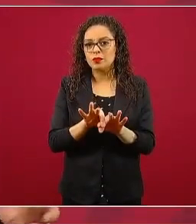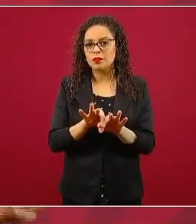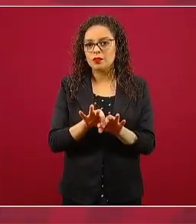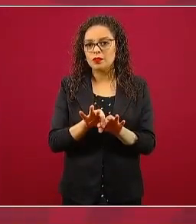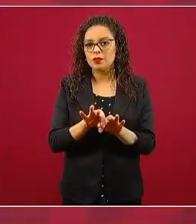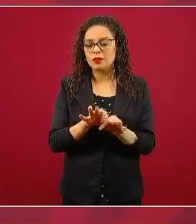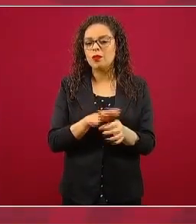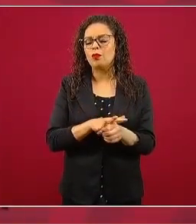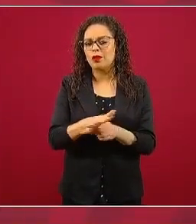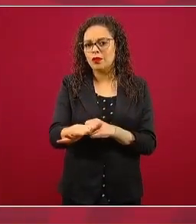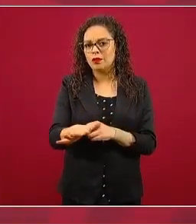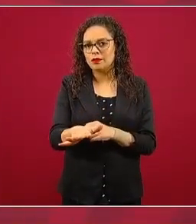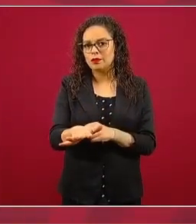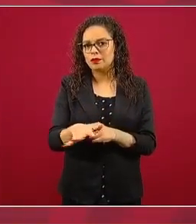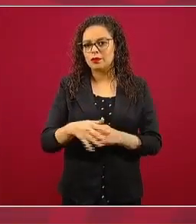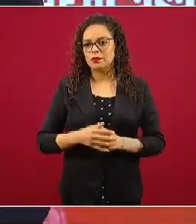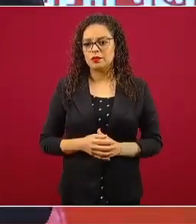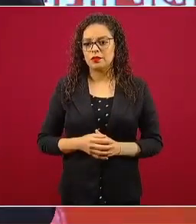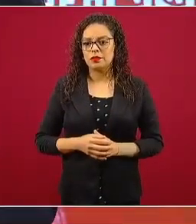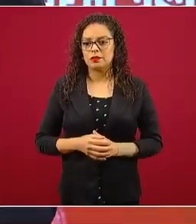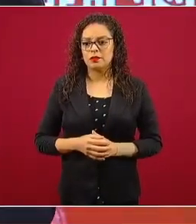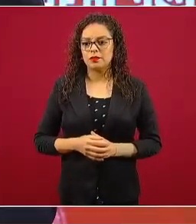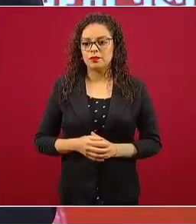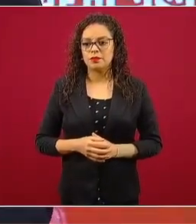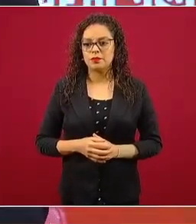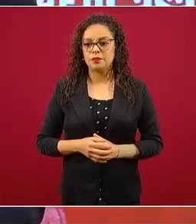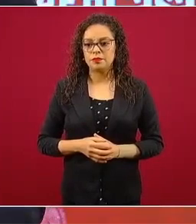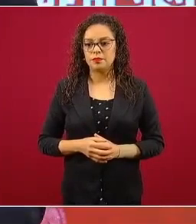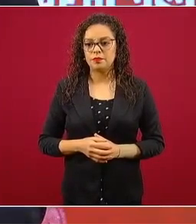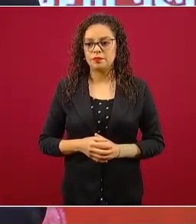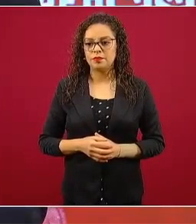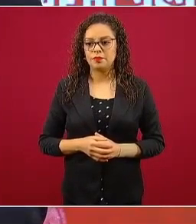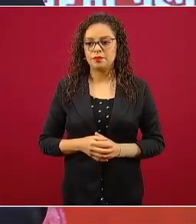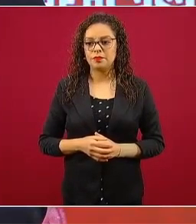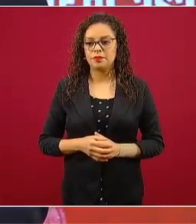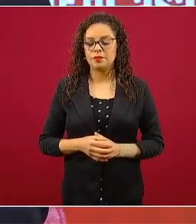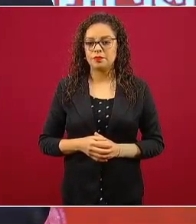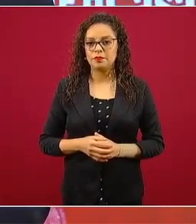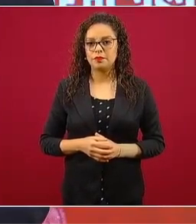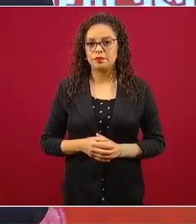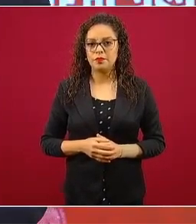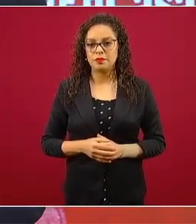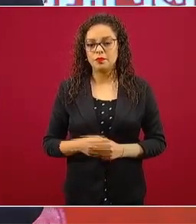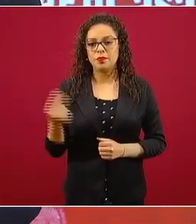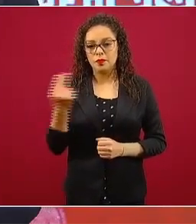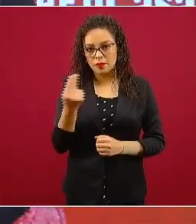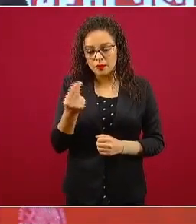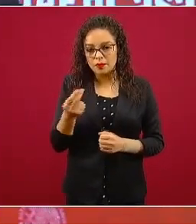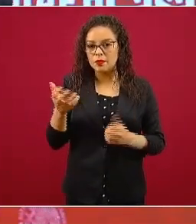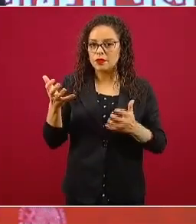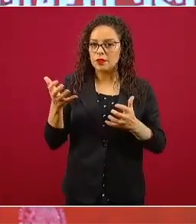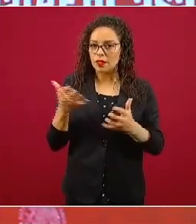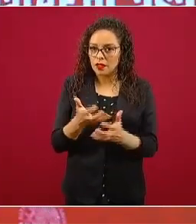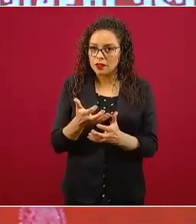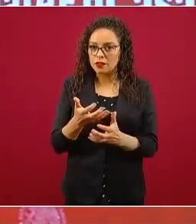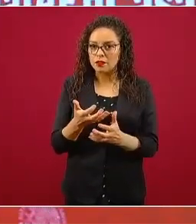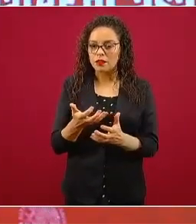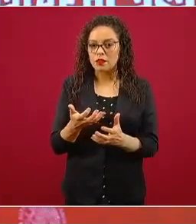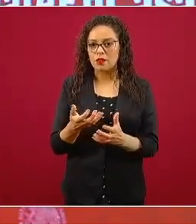es el que se vaya creando